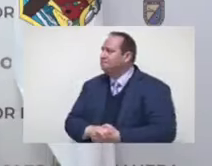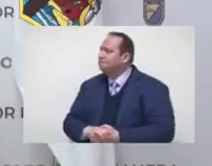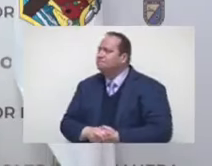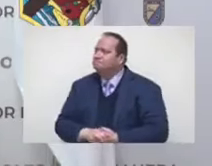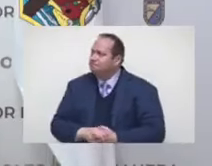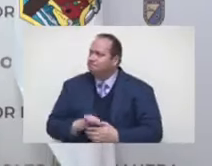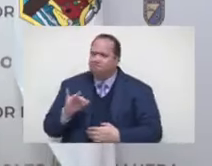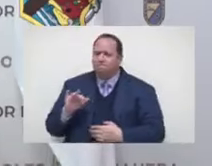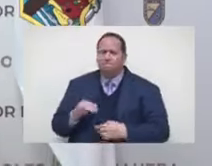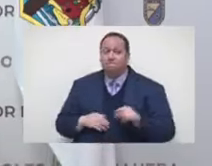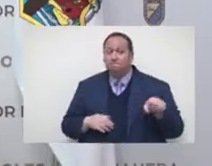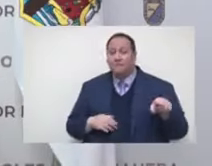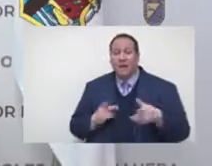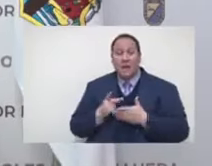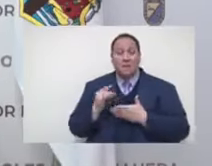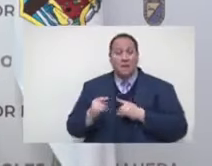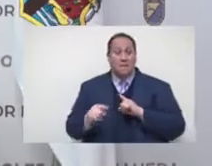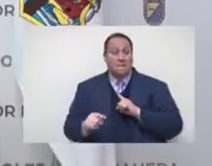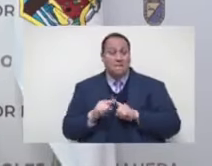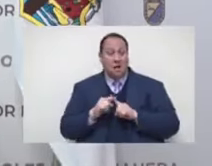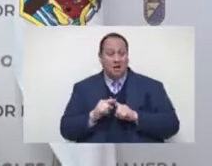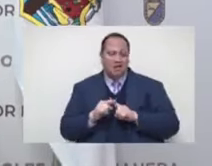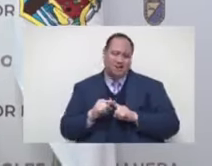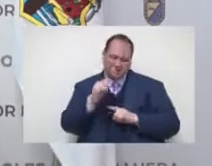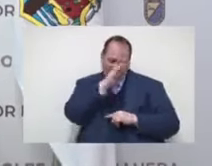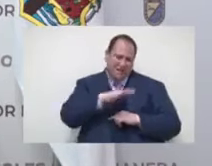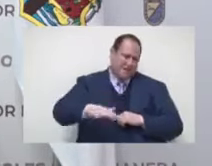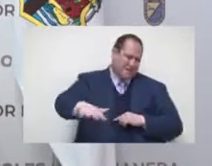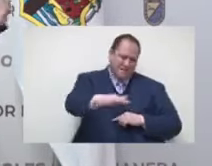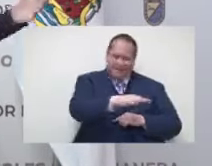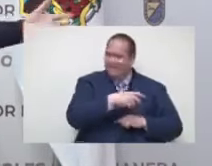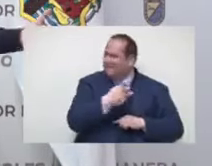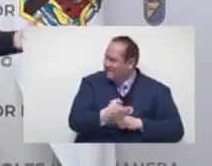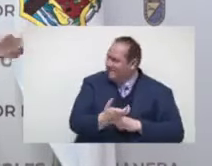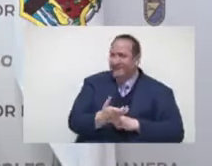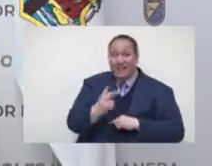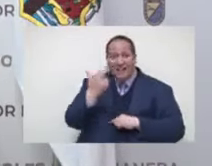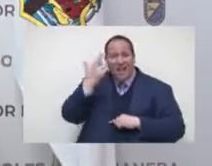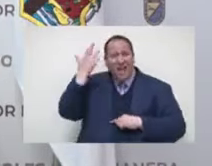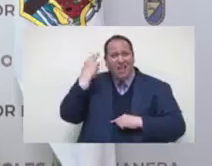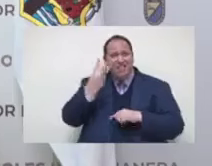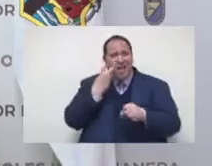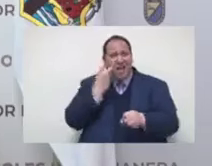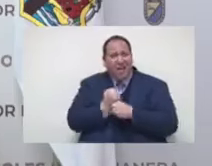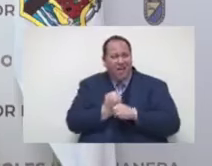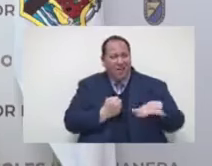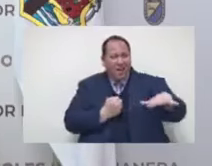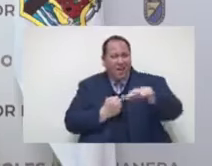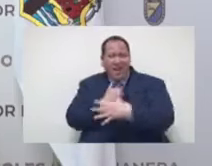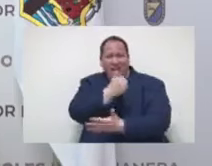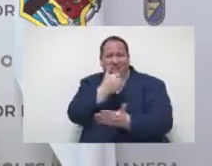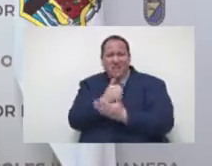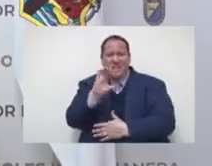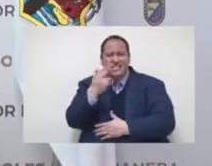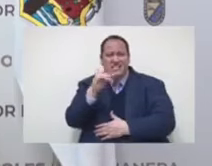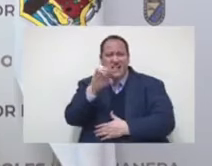es un proyecto muy positivo para la ciudad. Hay que recordar cómo estaba hace 3 años el Centro Histórico y la